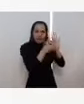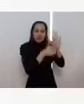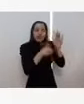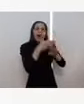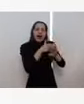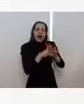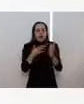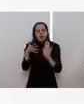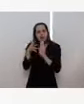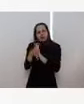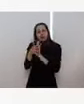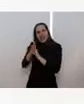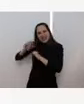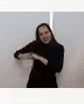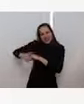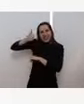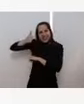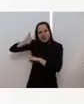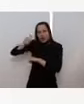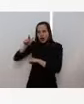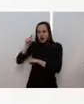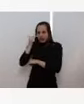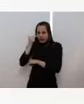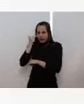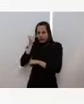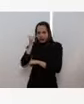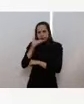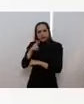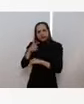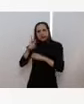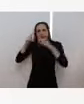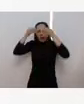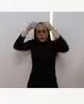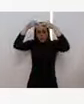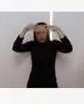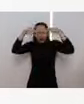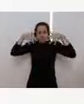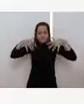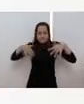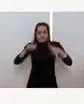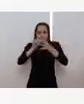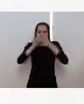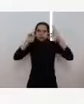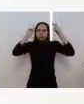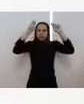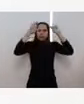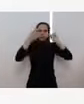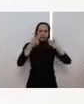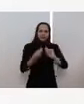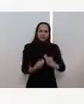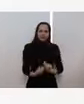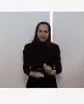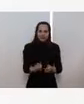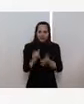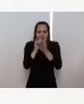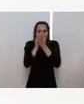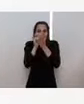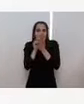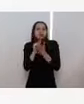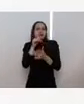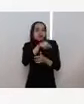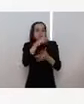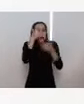de la señora directora y cómo cambió nuestra pirámide y nuestras estrategias están enfocadas a garantizar